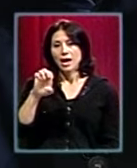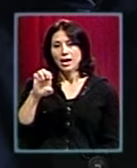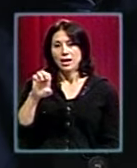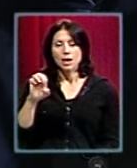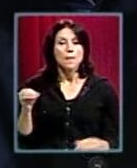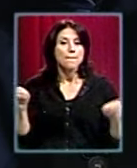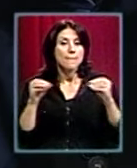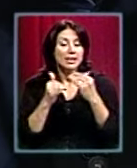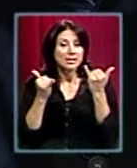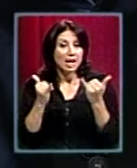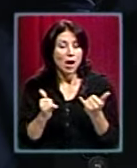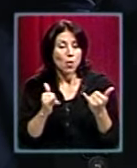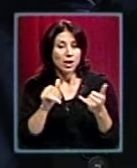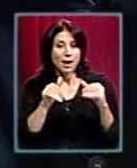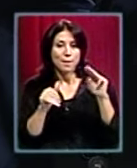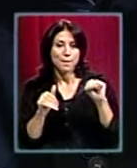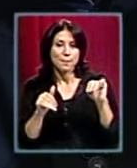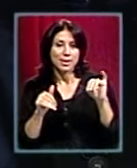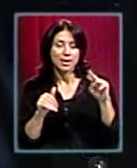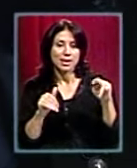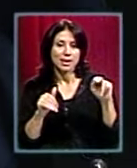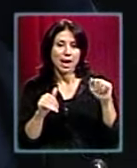sector rector de cinco